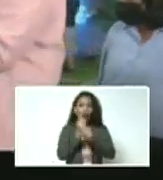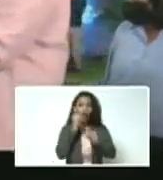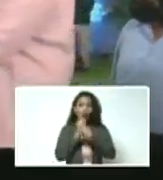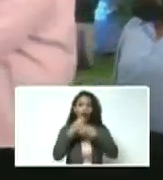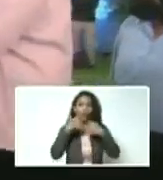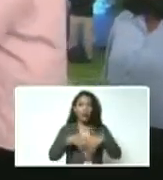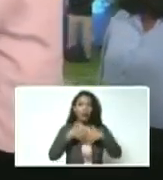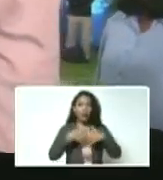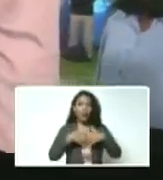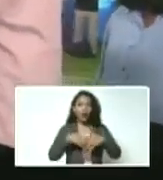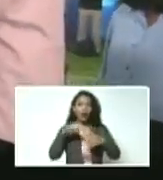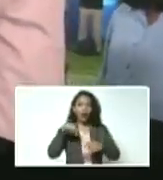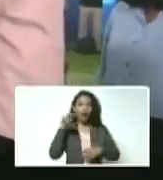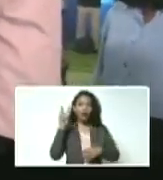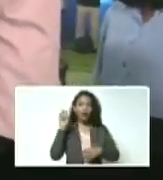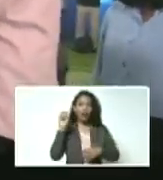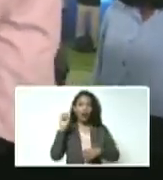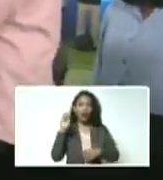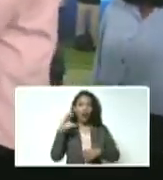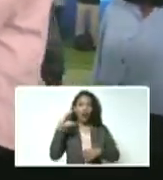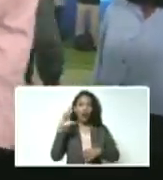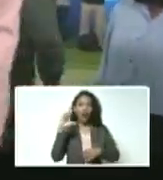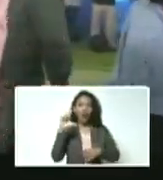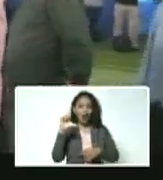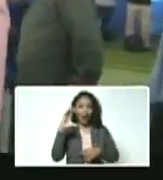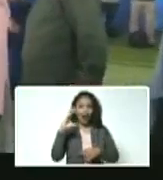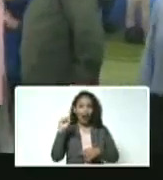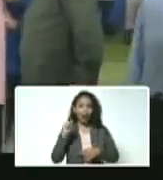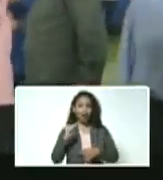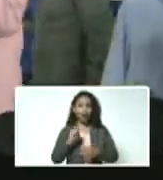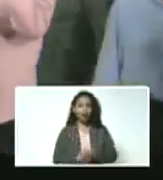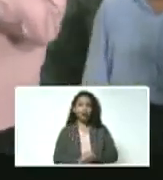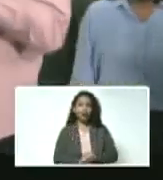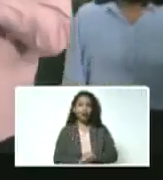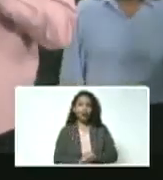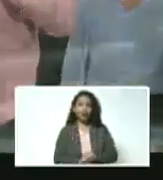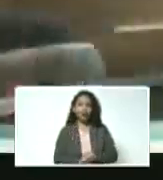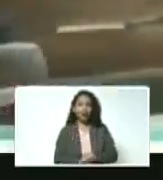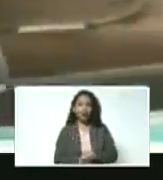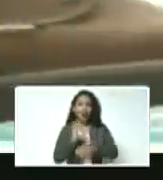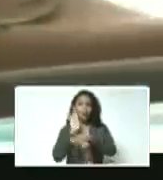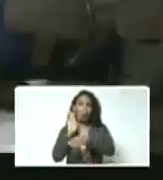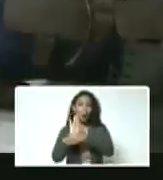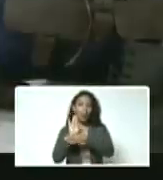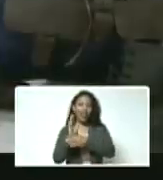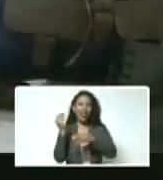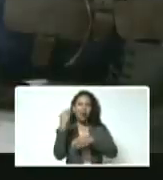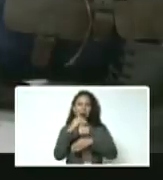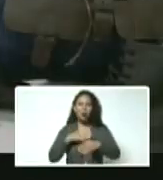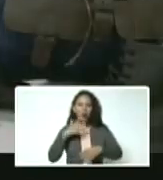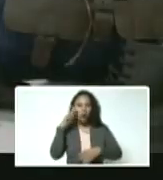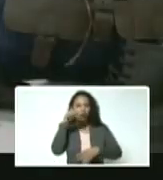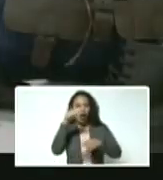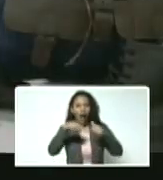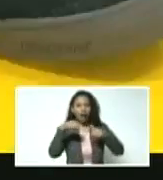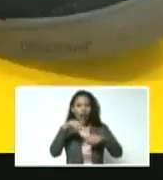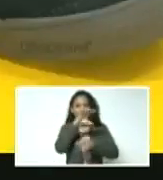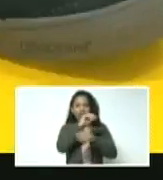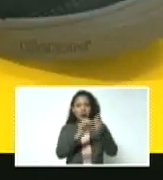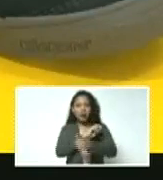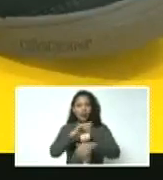empresarios de Benelca. Que Dios me los bendiga, pues. Y me los cuide. ¿Qué más podemos observar por aquí,